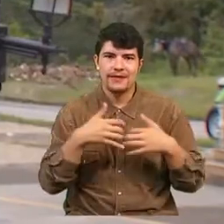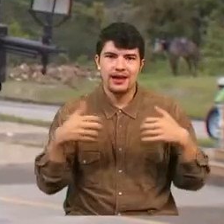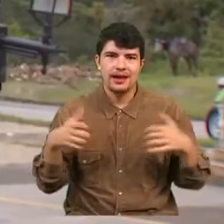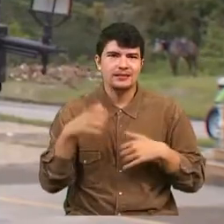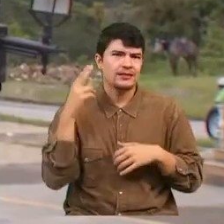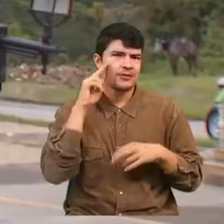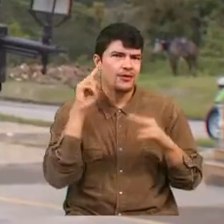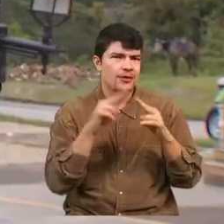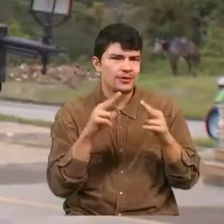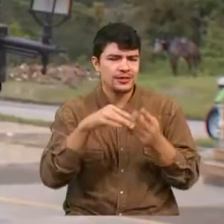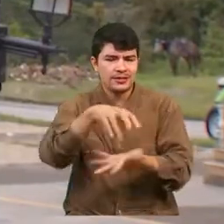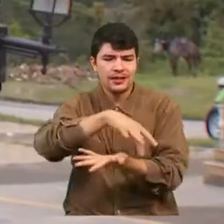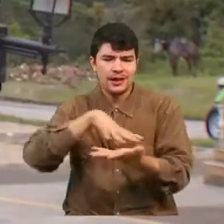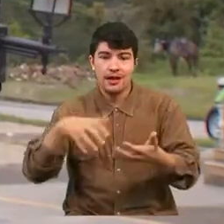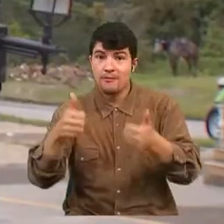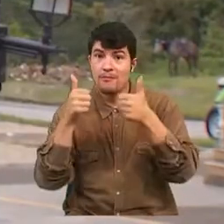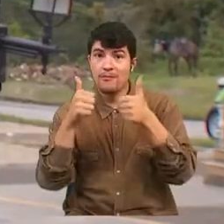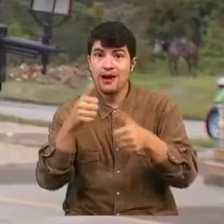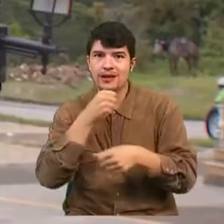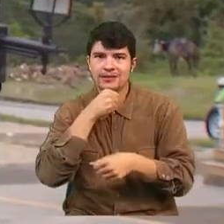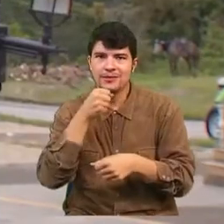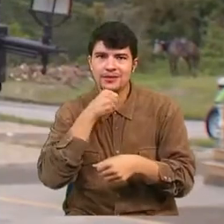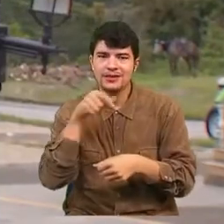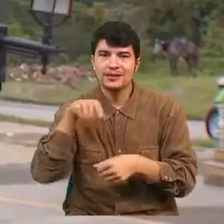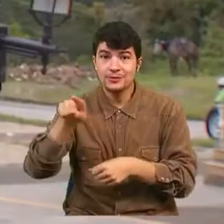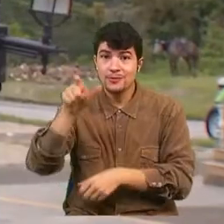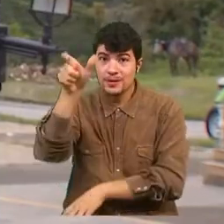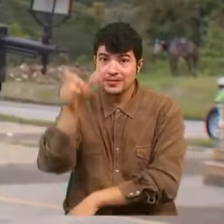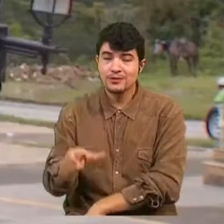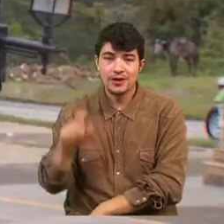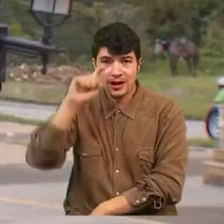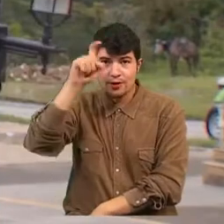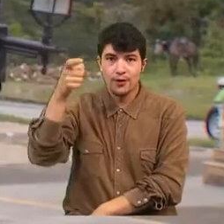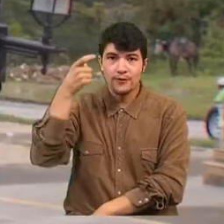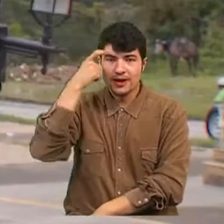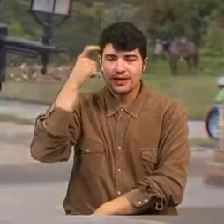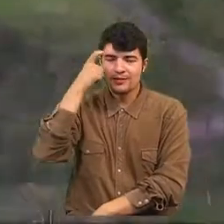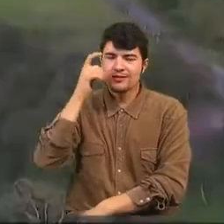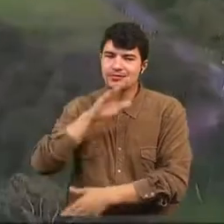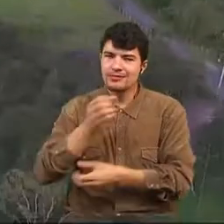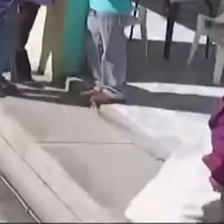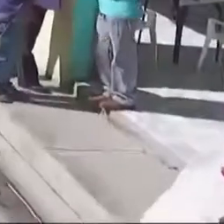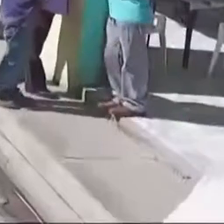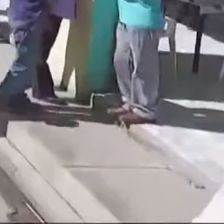Expedición Santander y las buenas noticias que tiene el gobernador de Santander para toda la comunidad.